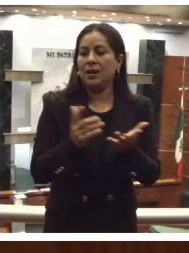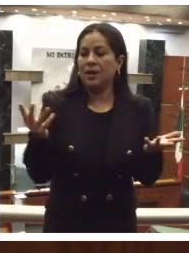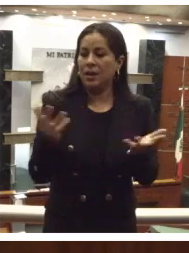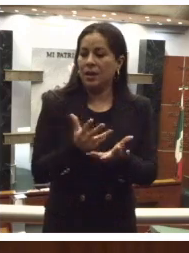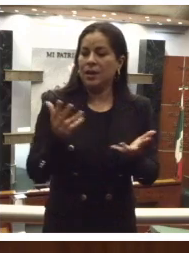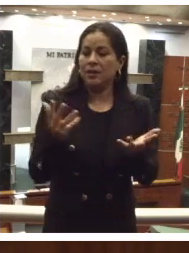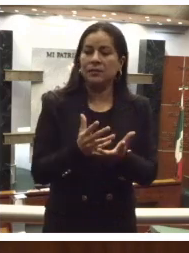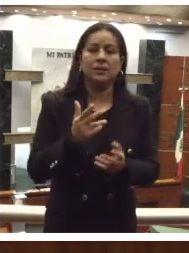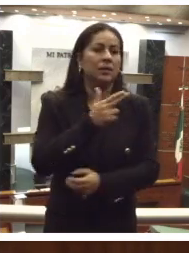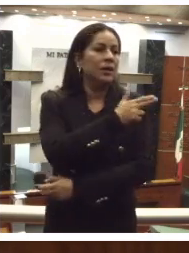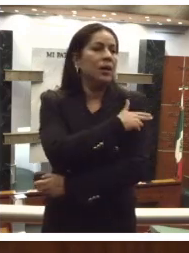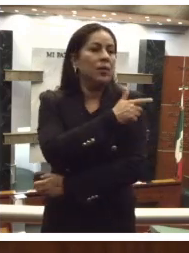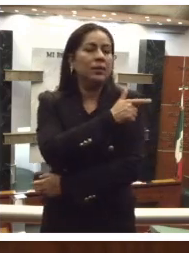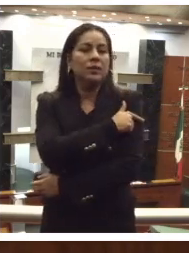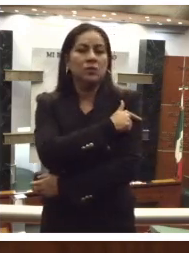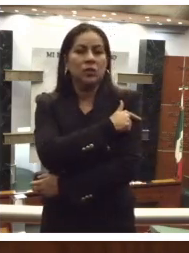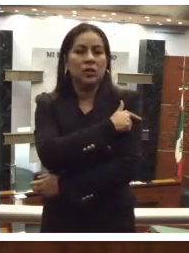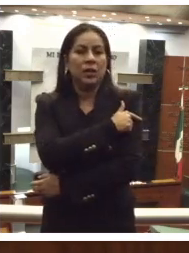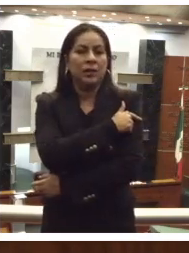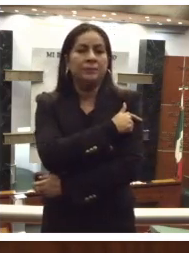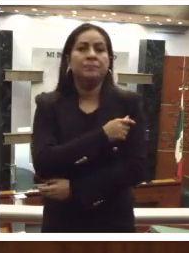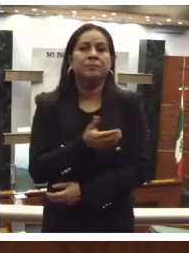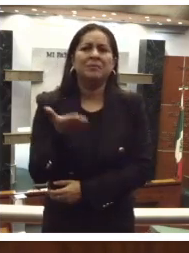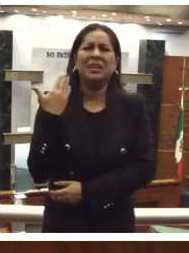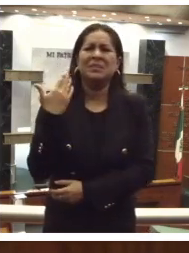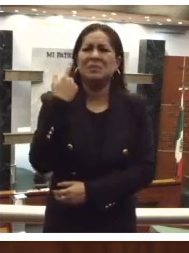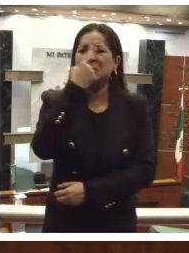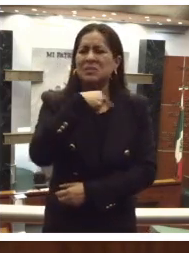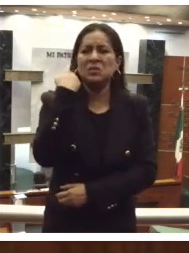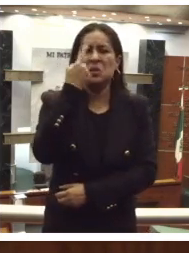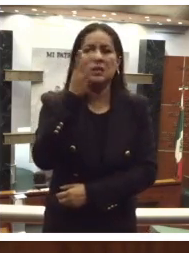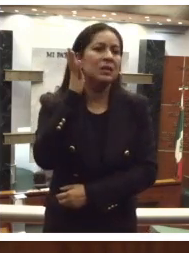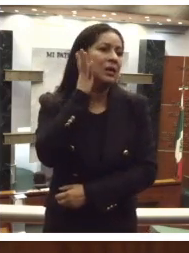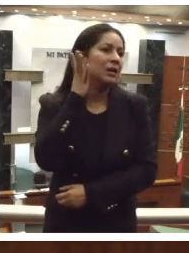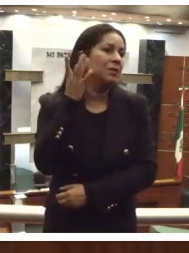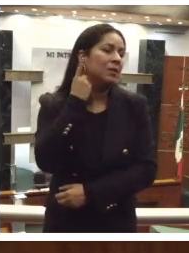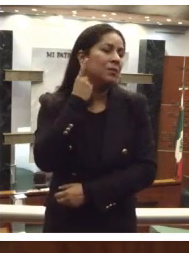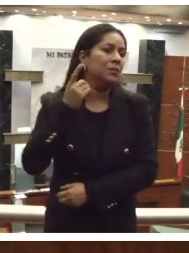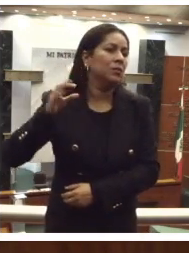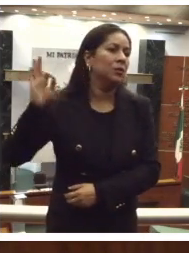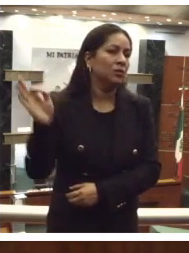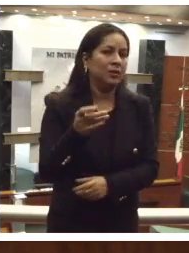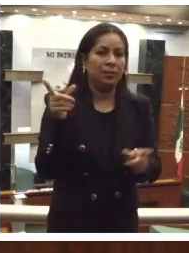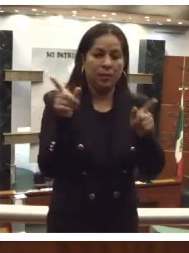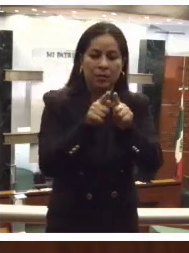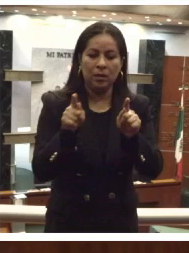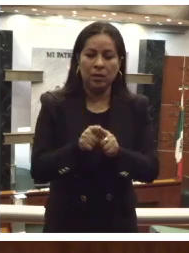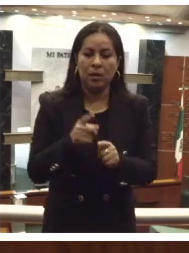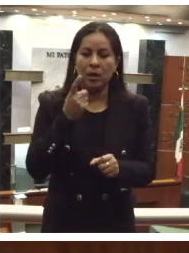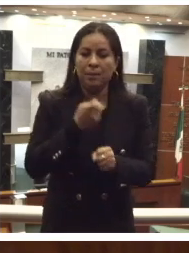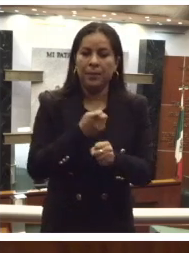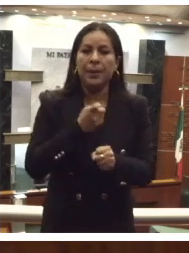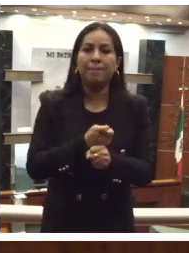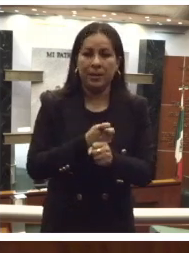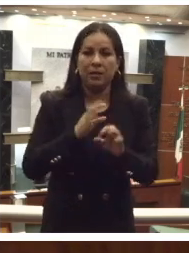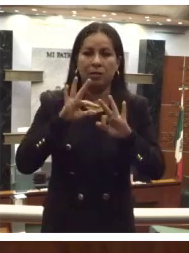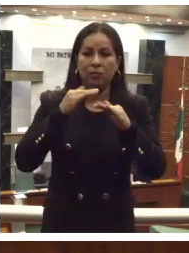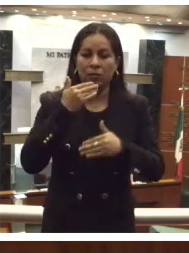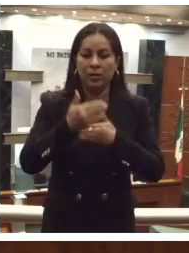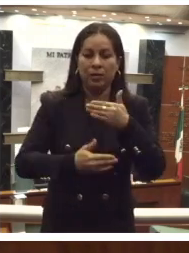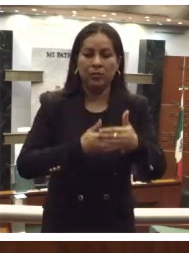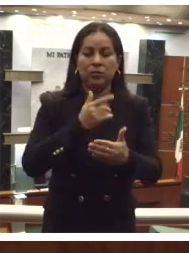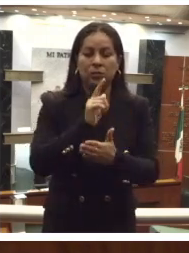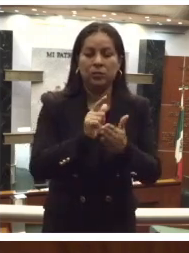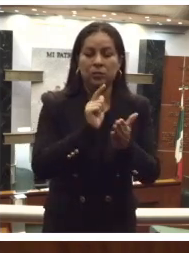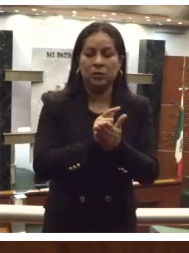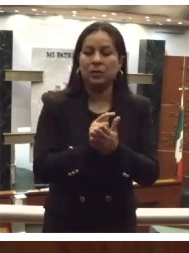actuación de la Guardia Nacional. Apenas hace unas horas, el Congreso de la Unión concluyó la primera parte del proceso